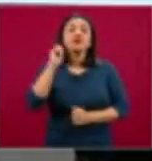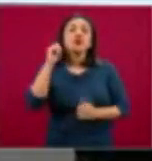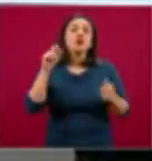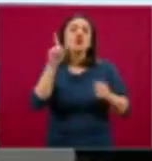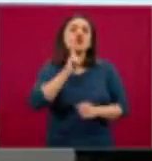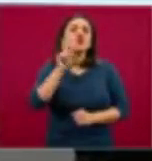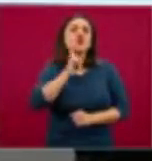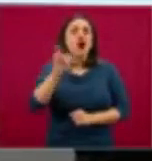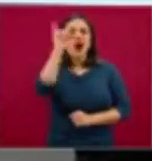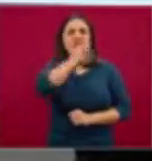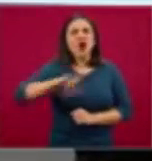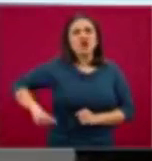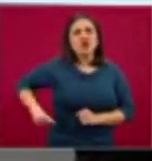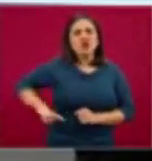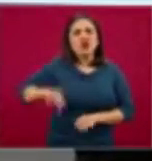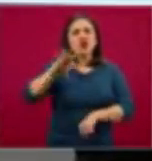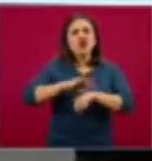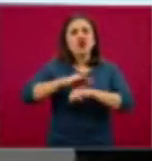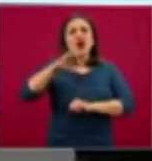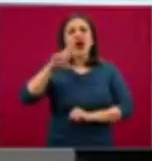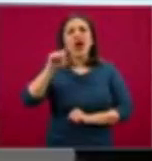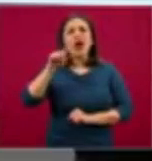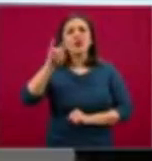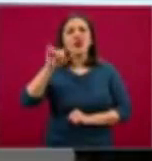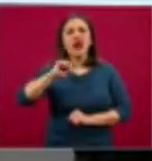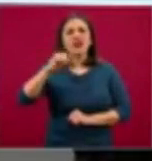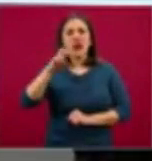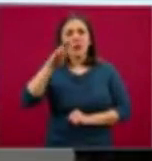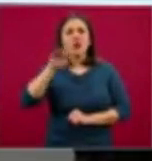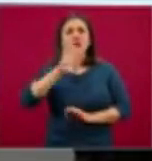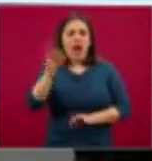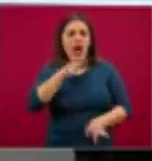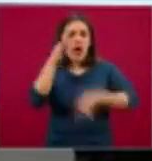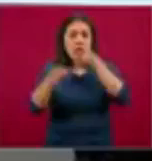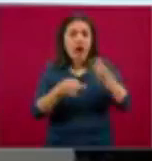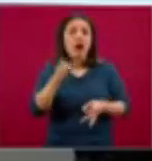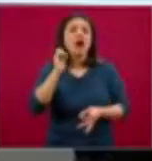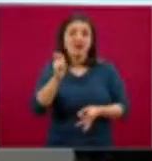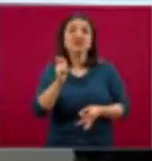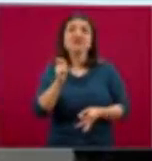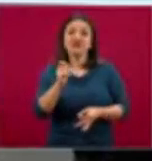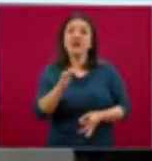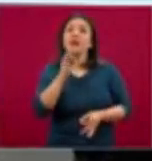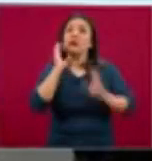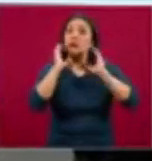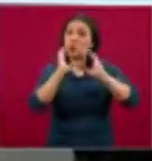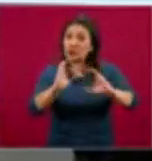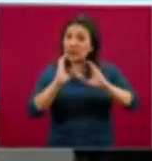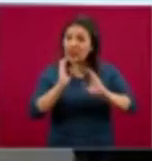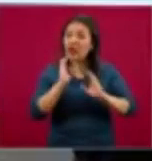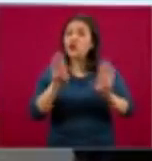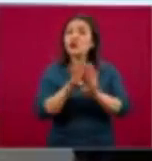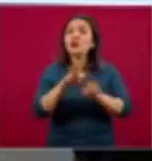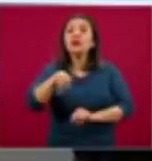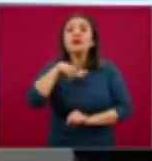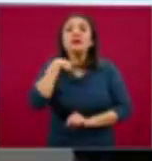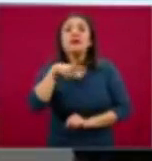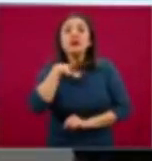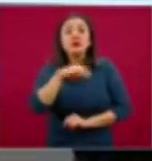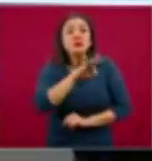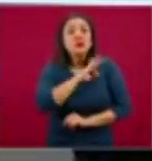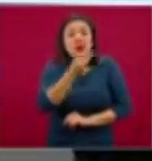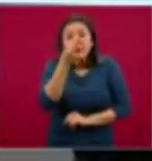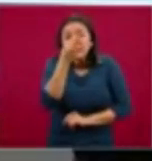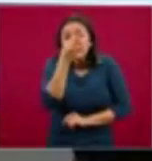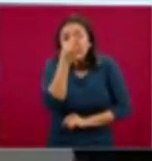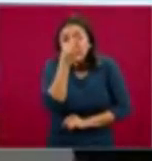gobierno, la doctora Claudia Sheinbaum, lo ha anunciado, está en alerta por